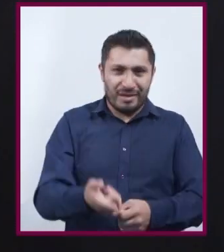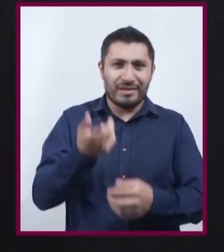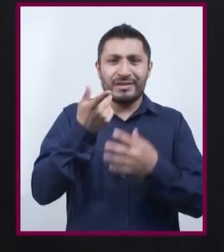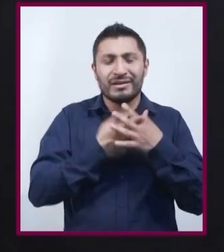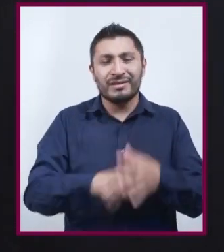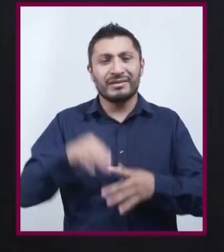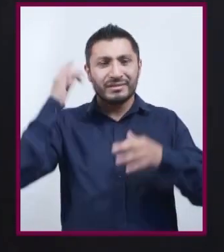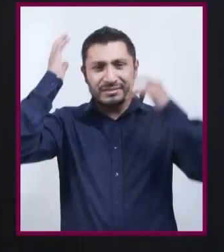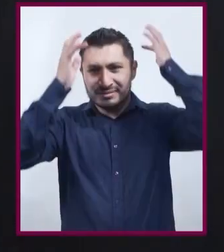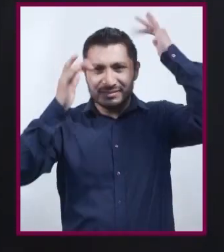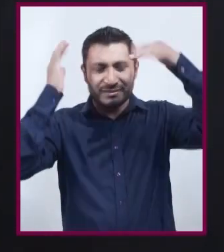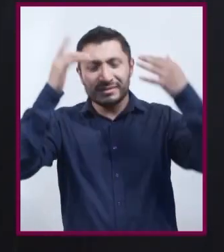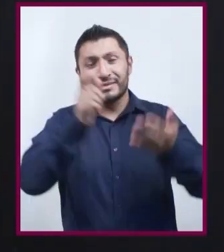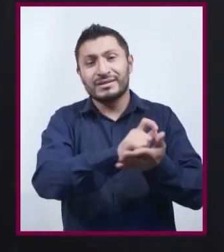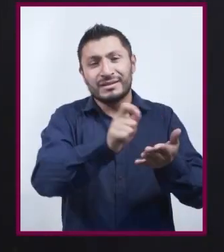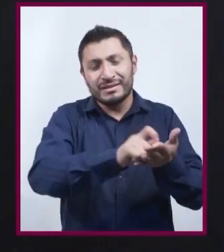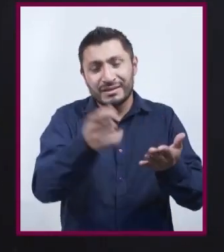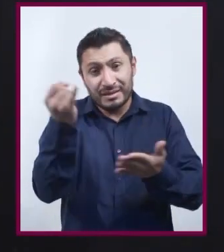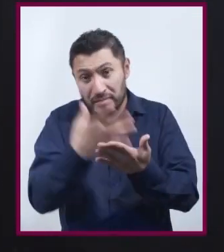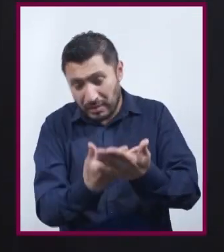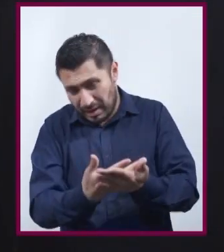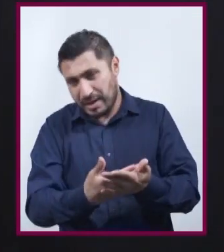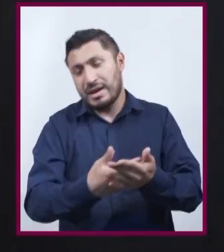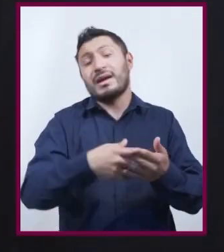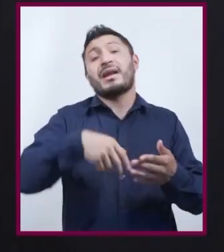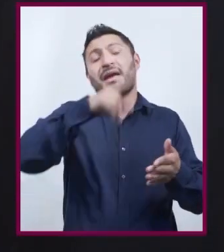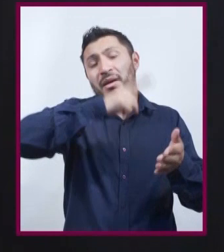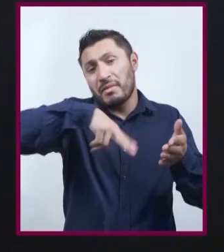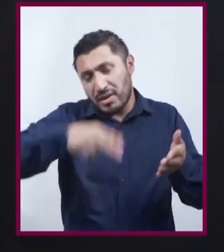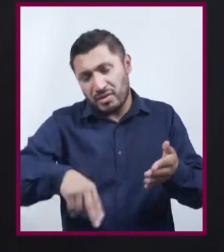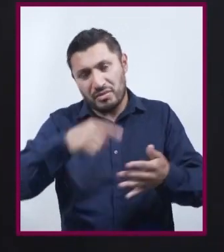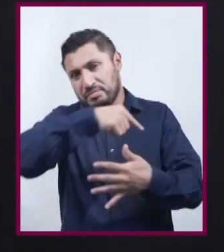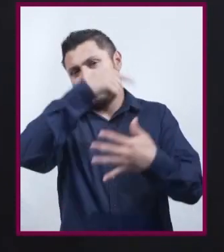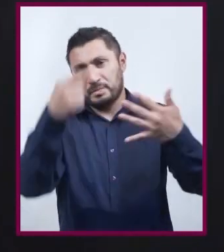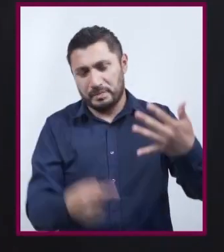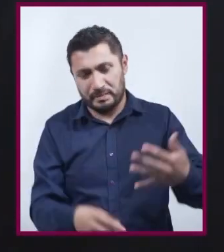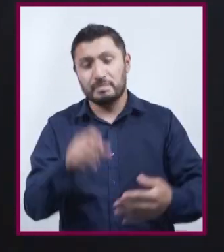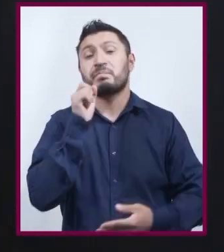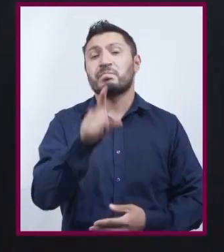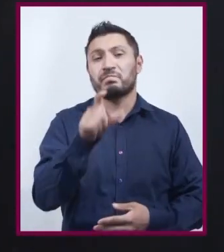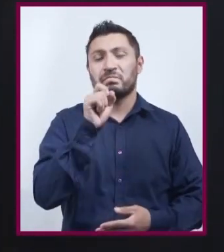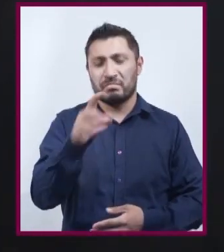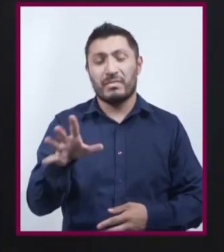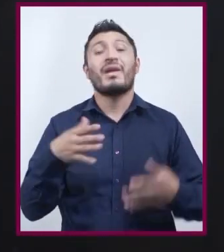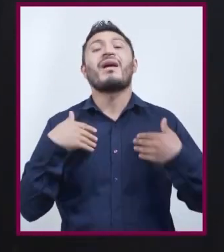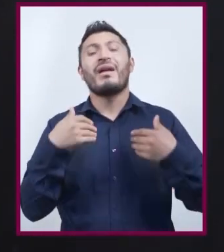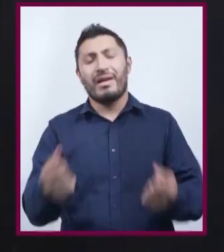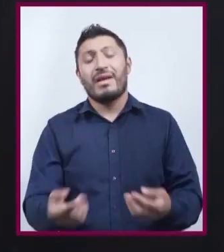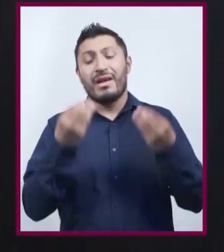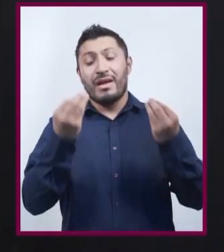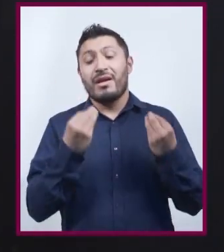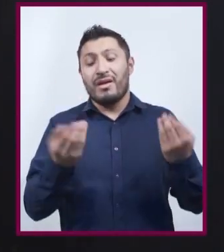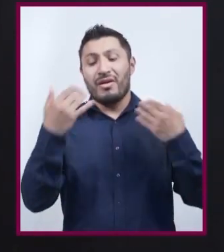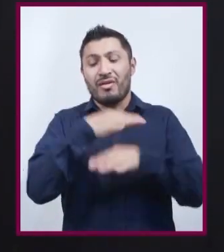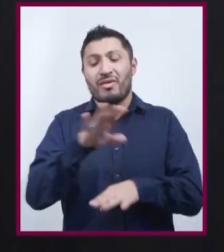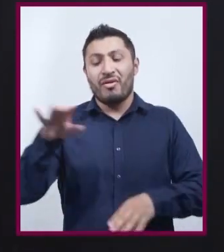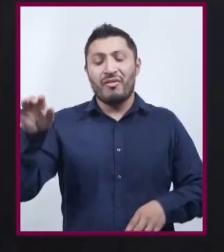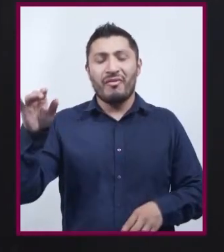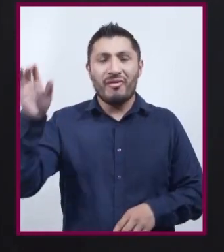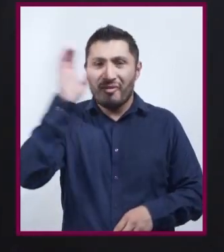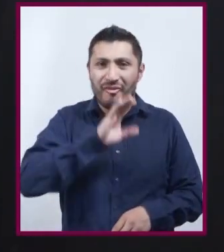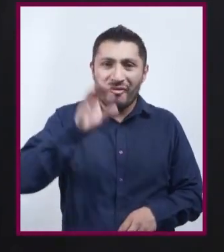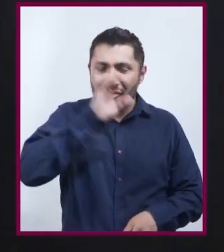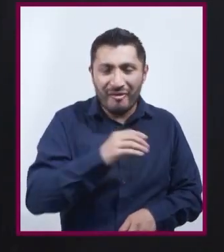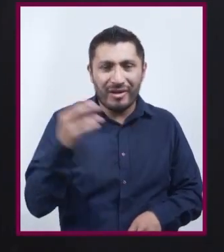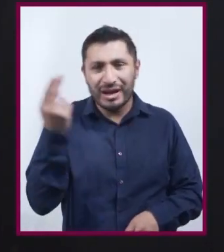historia se dio cuenta que, a partir del análisis de las imágenes como las pinturas, glifos o pictografías, también se